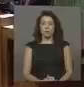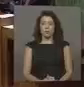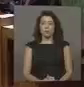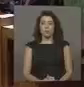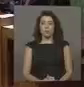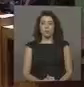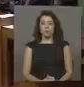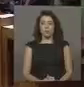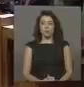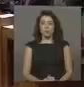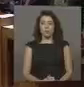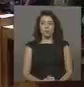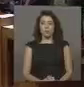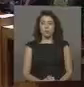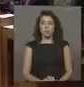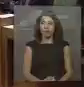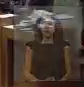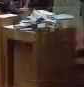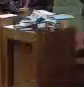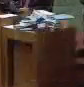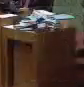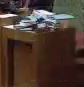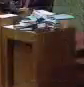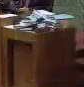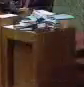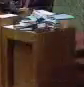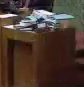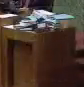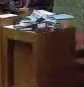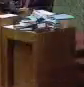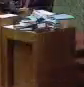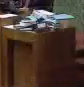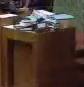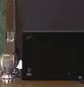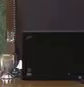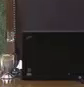Diputado, señor Jaramillo.